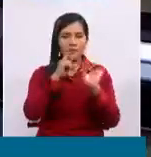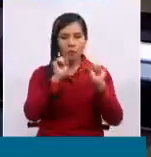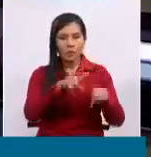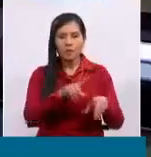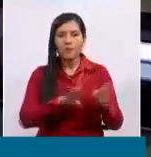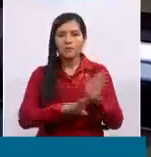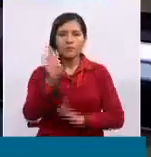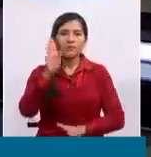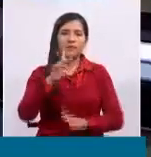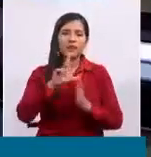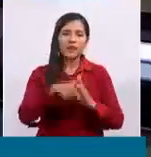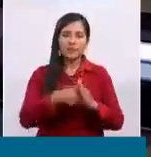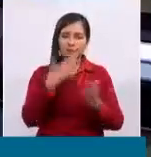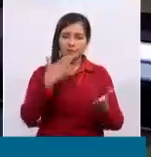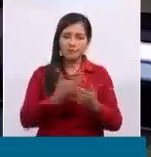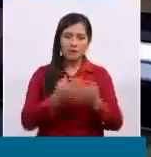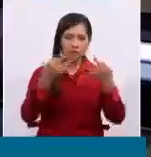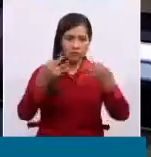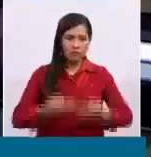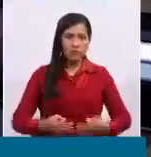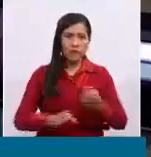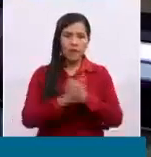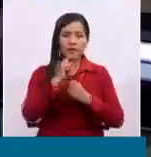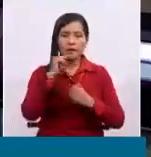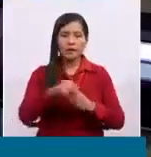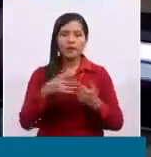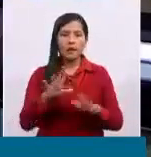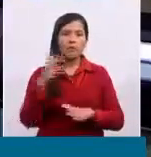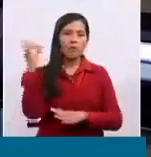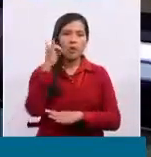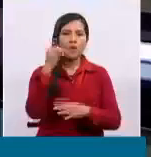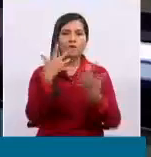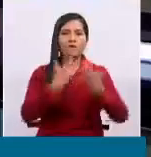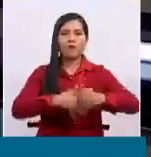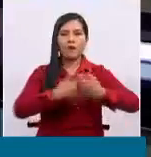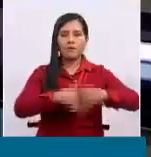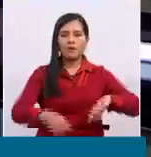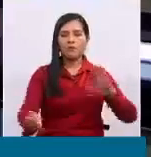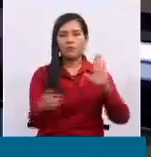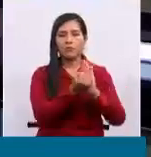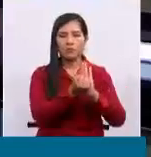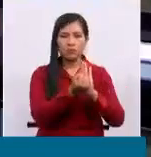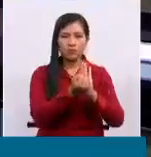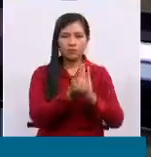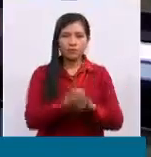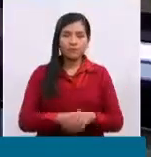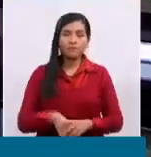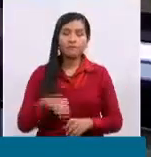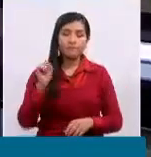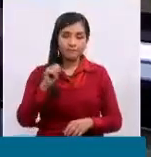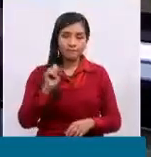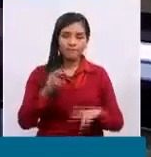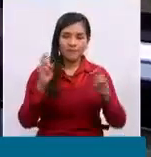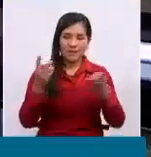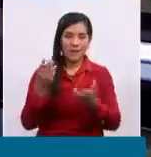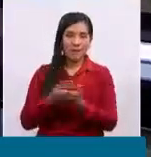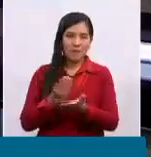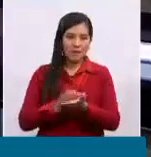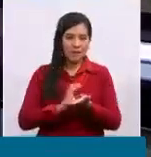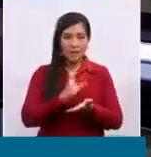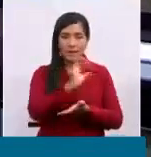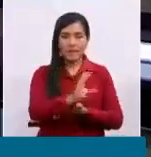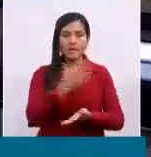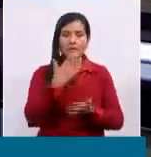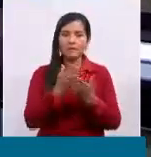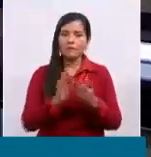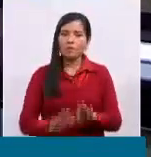contar con un producto de primera calidad y hecho en Bolivia. Bien, indudablemente que la inversión es